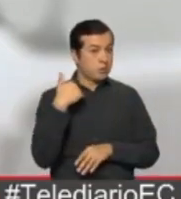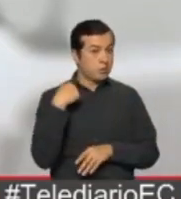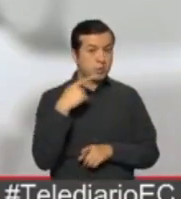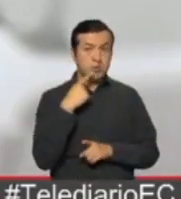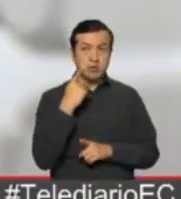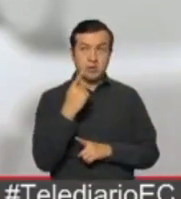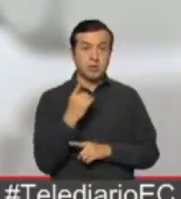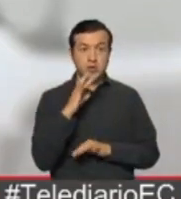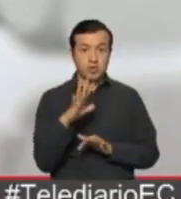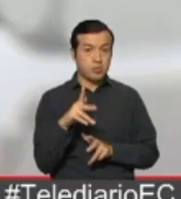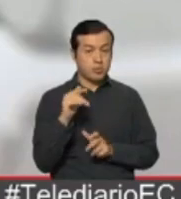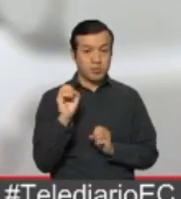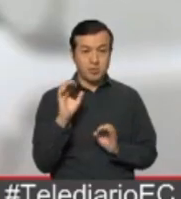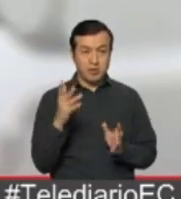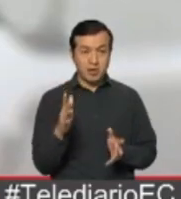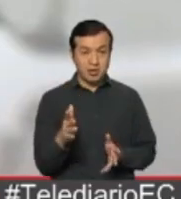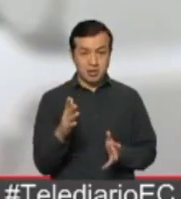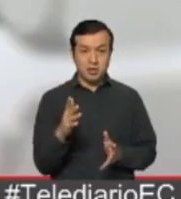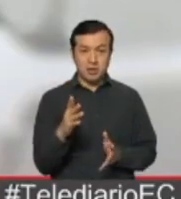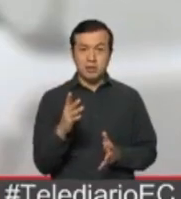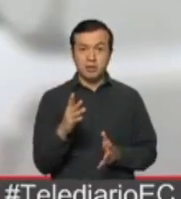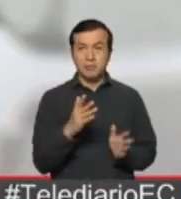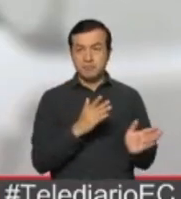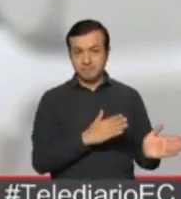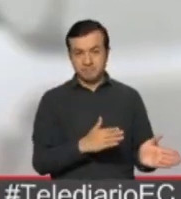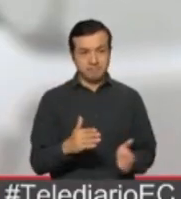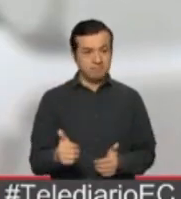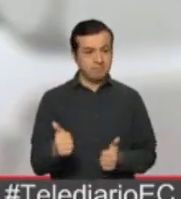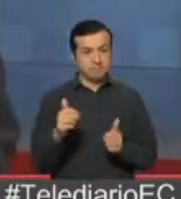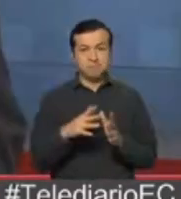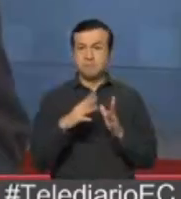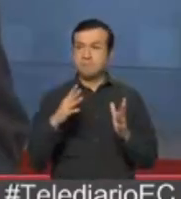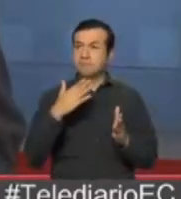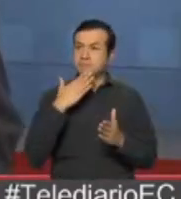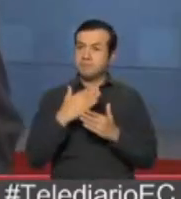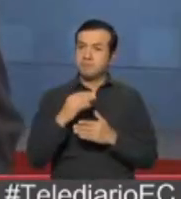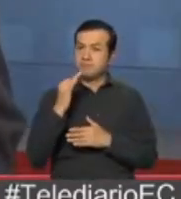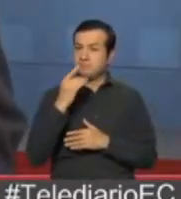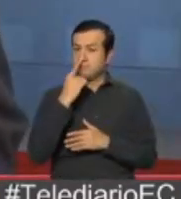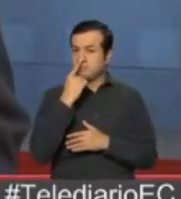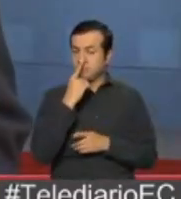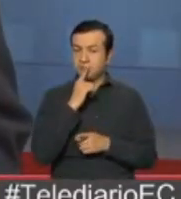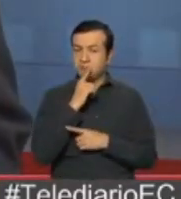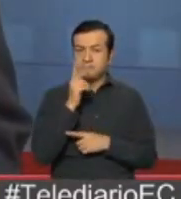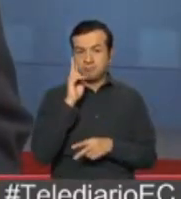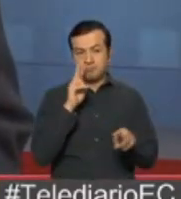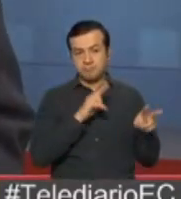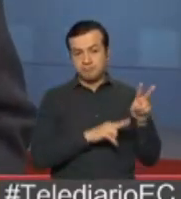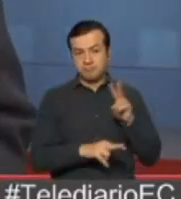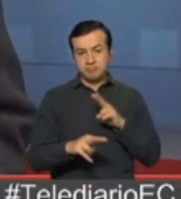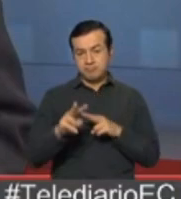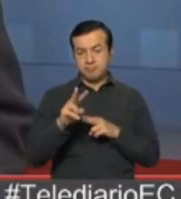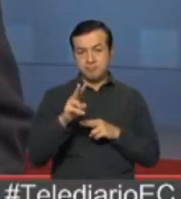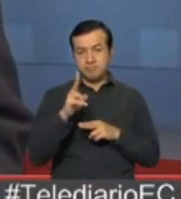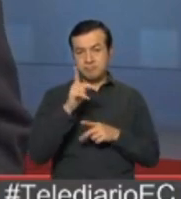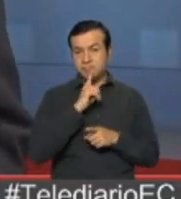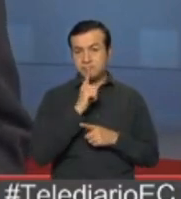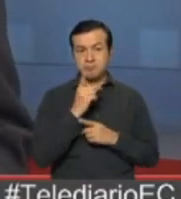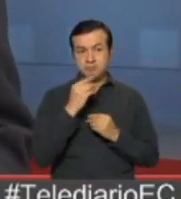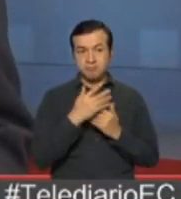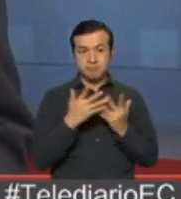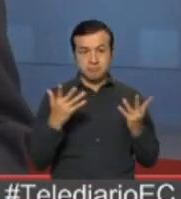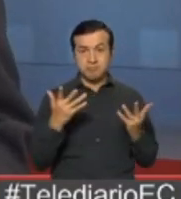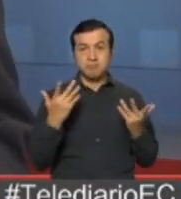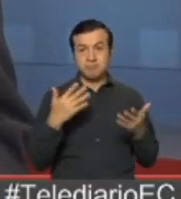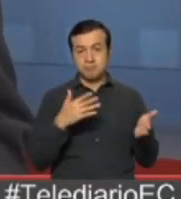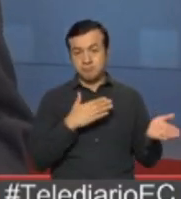pueda sufrir un hurto o un robo muy bien interesante entonces el análisis la expectativa la perspectiva que se genera alrededor del